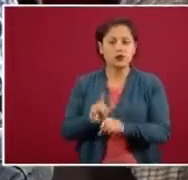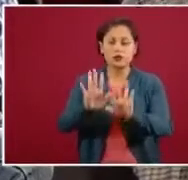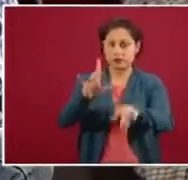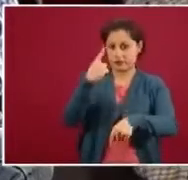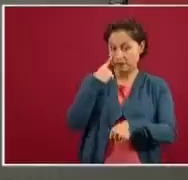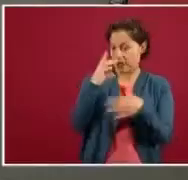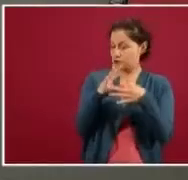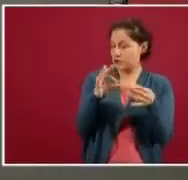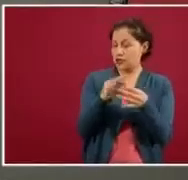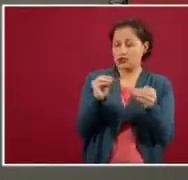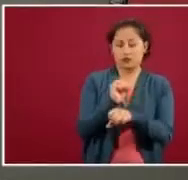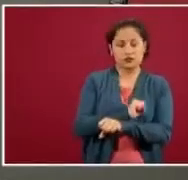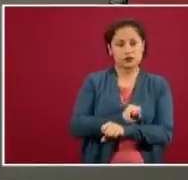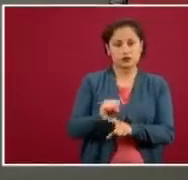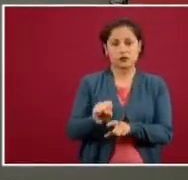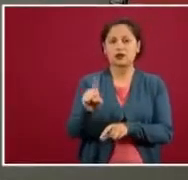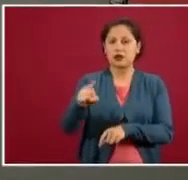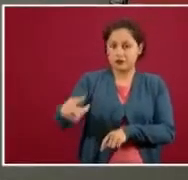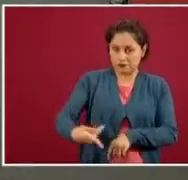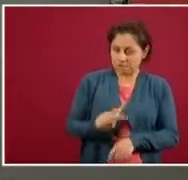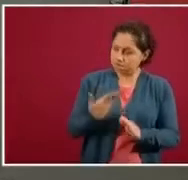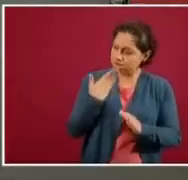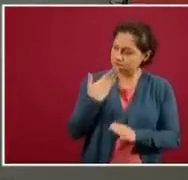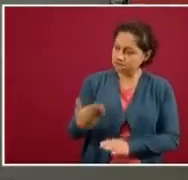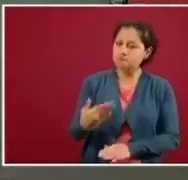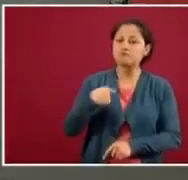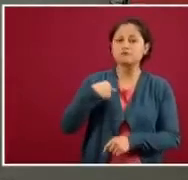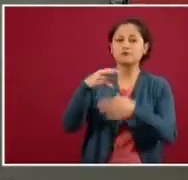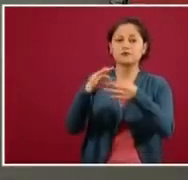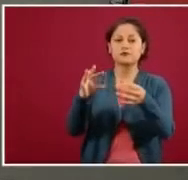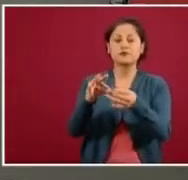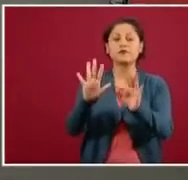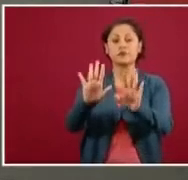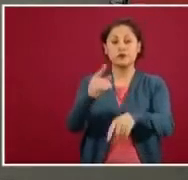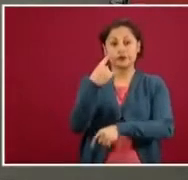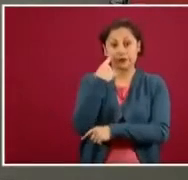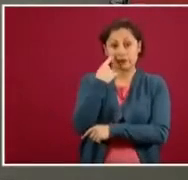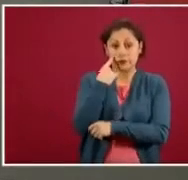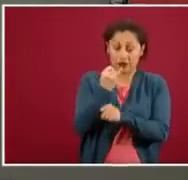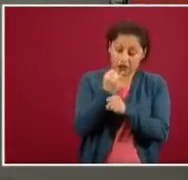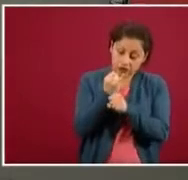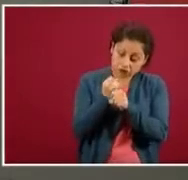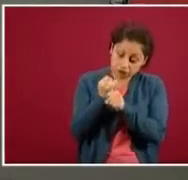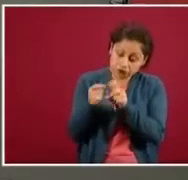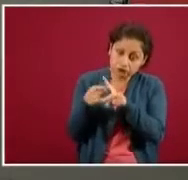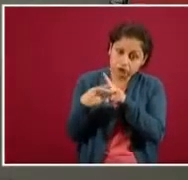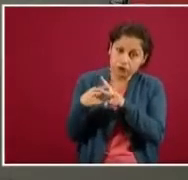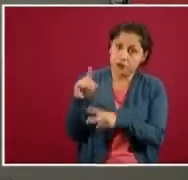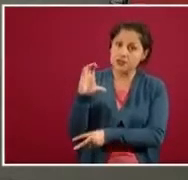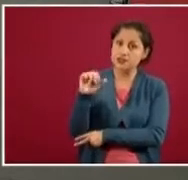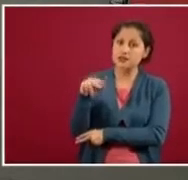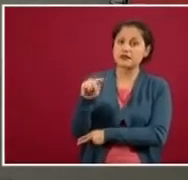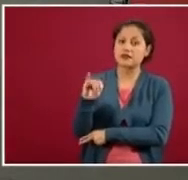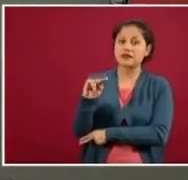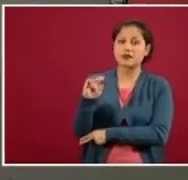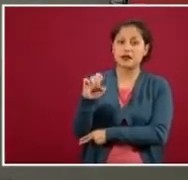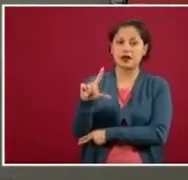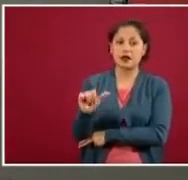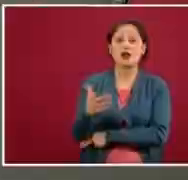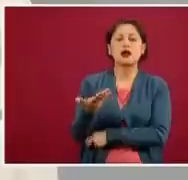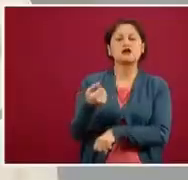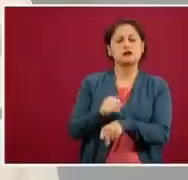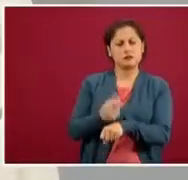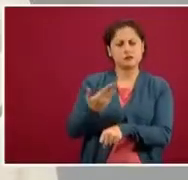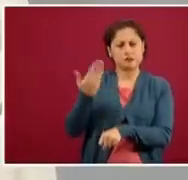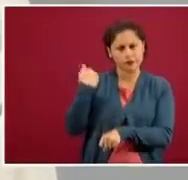no haya dudas. La vigilancia centinela tiene lo que explicamos la semana pasada y